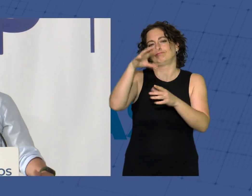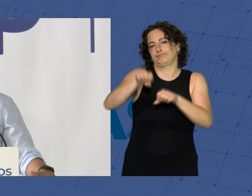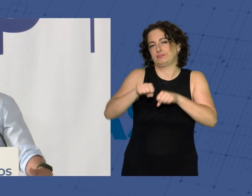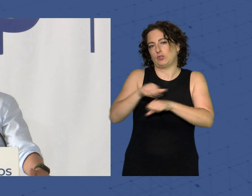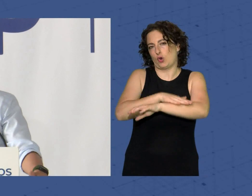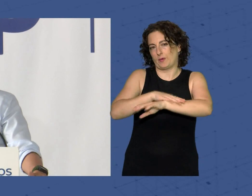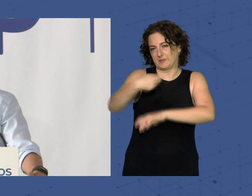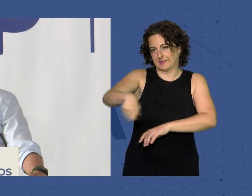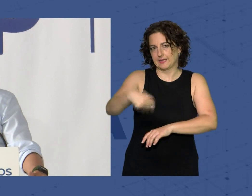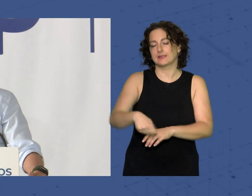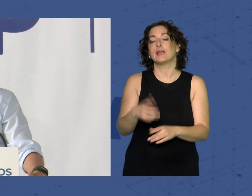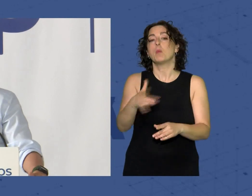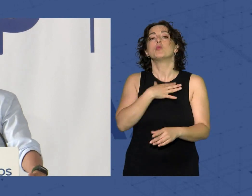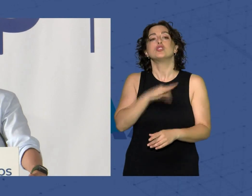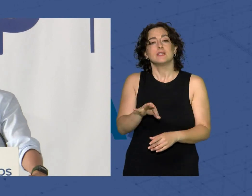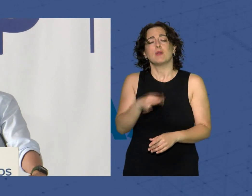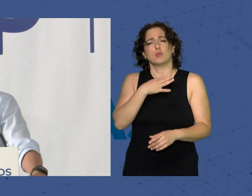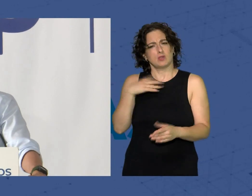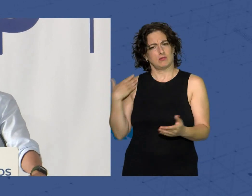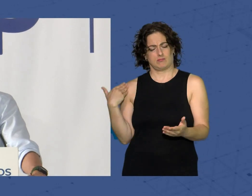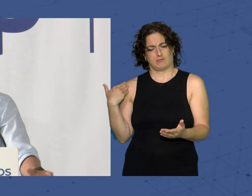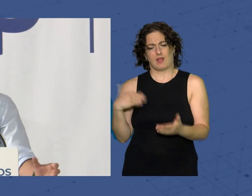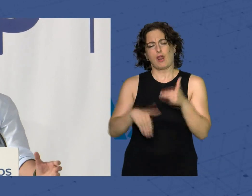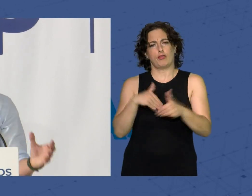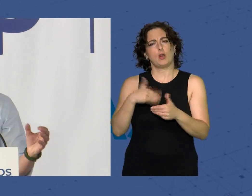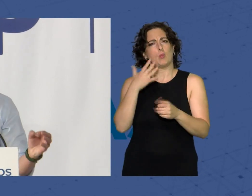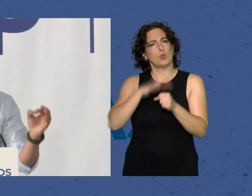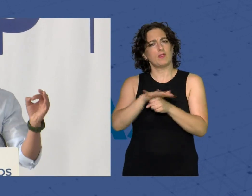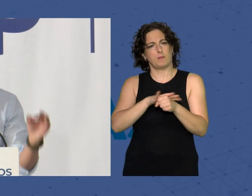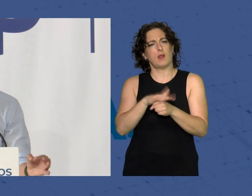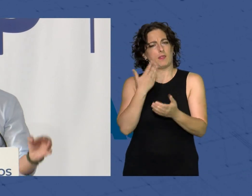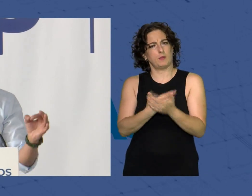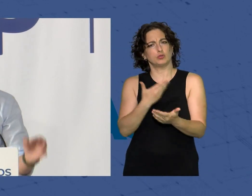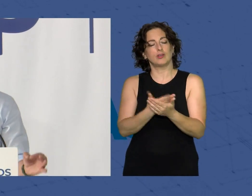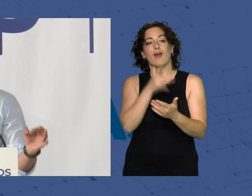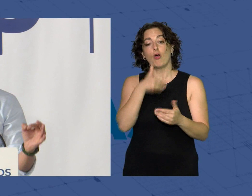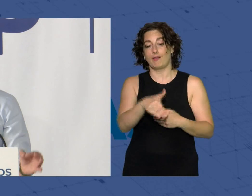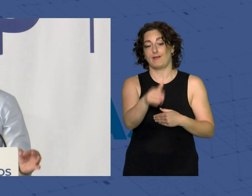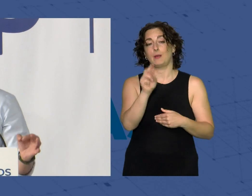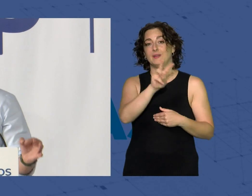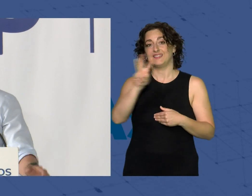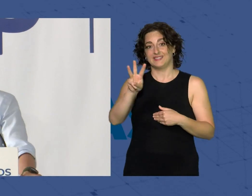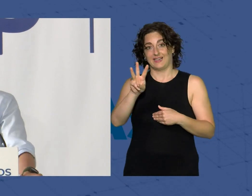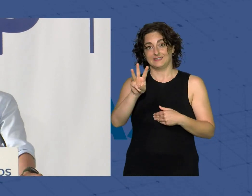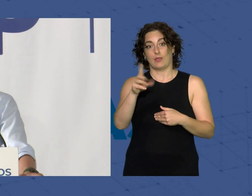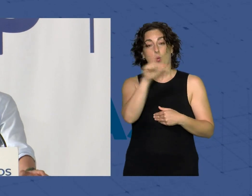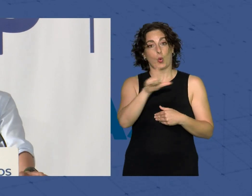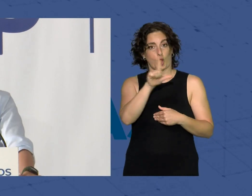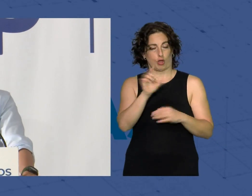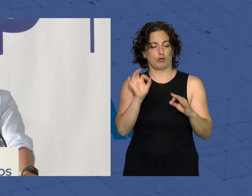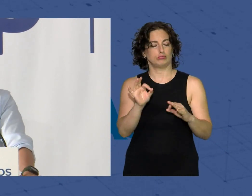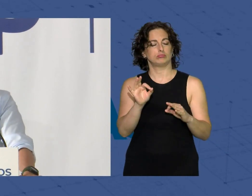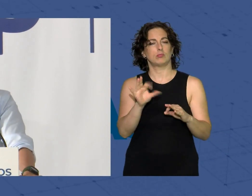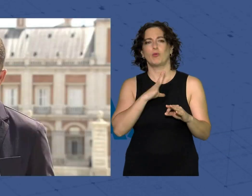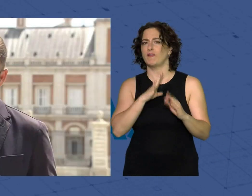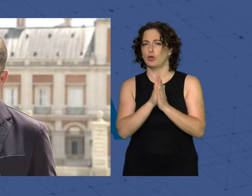Y eso es posible porque lo hemos demostrado en las elecciones municipales. Y ahora tenemos un encuentro crucial el próximo 23 de julio. Os pido